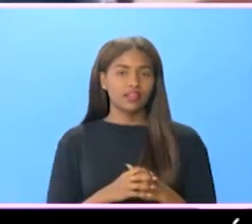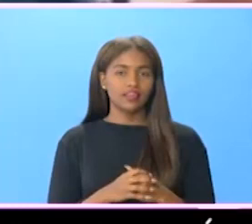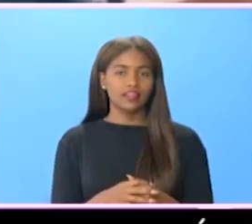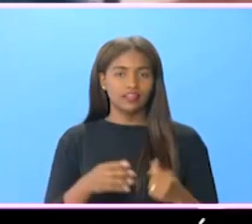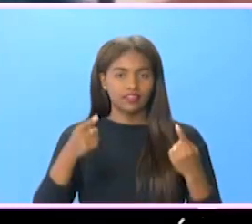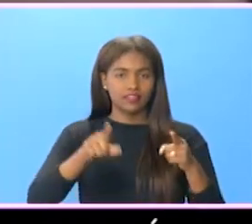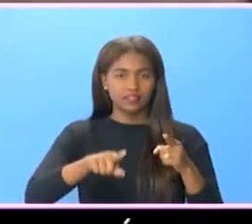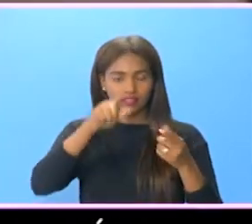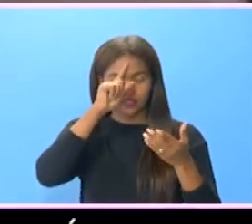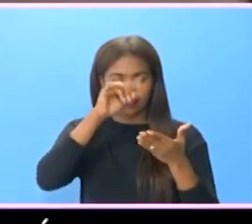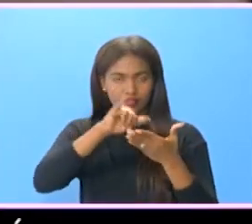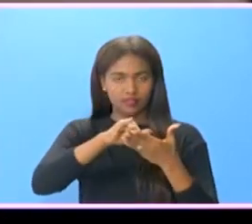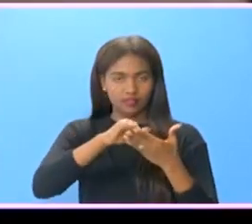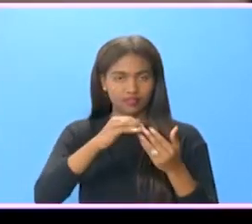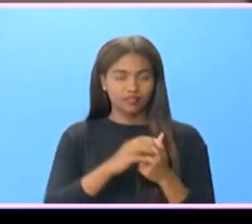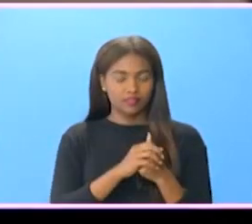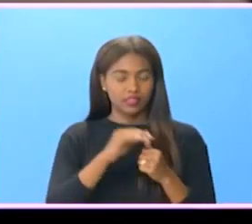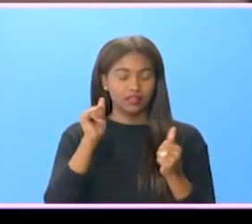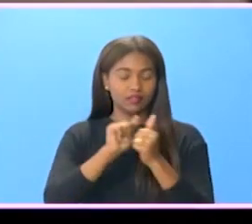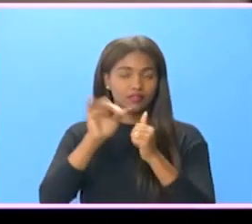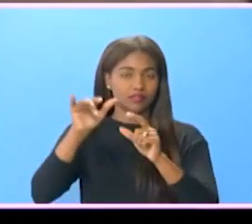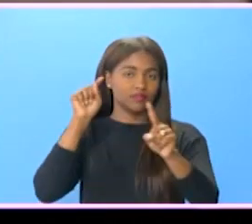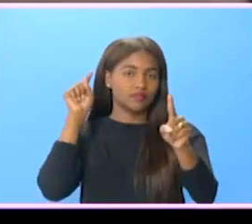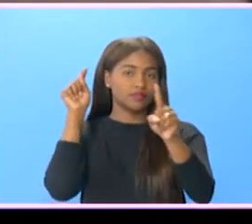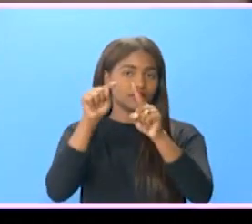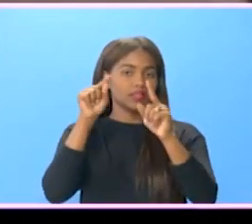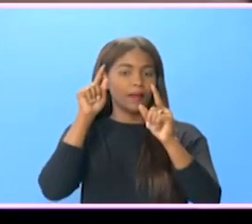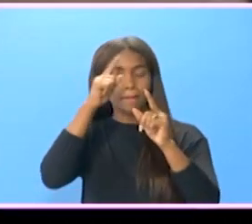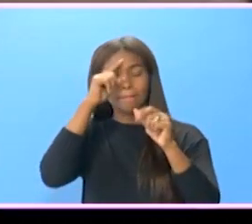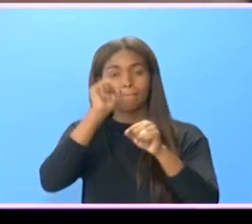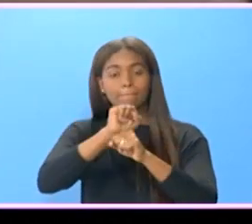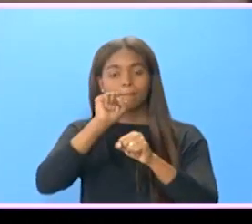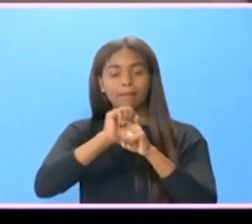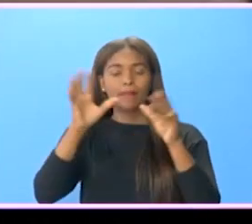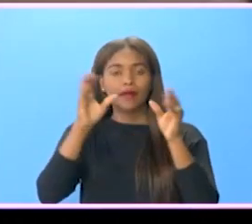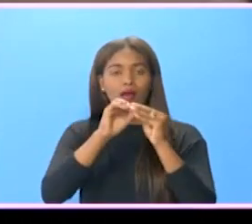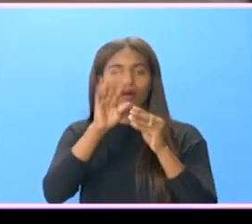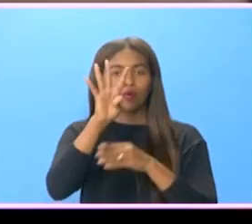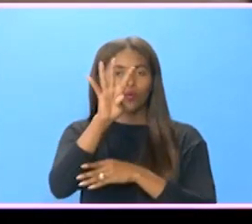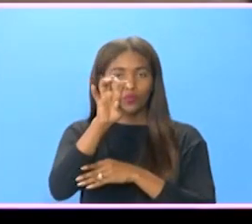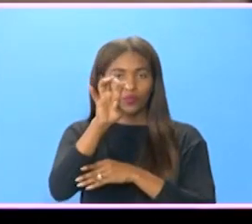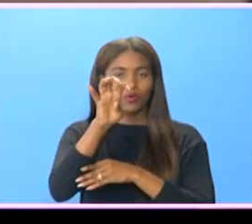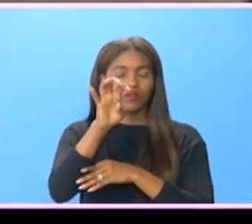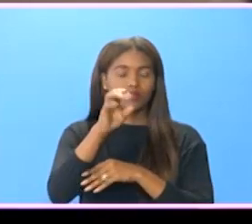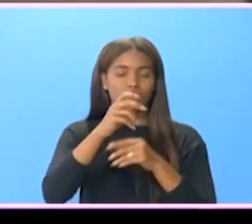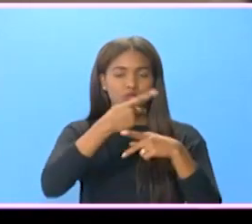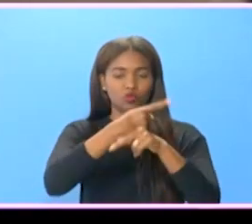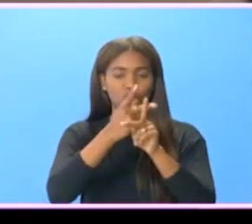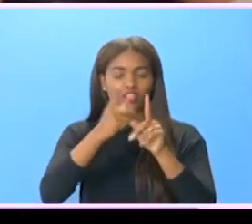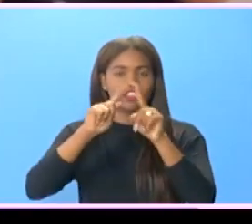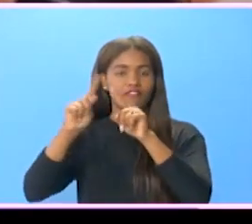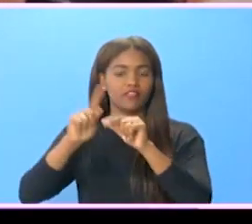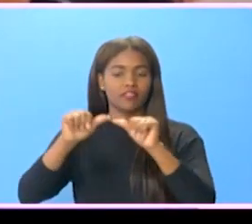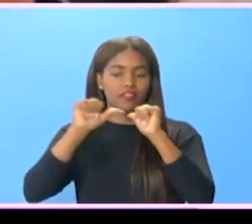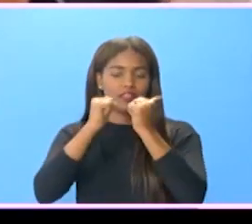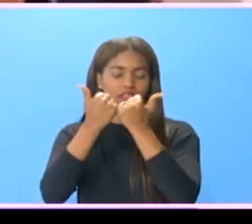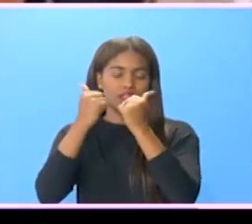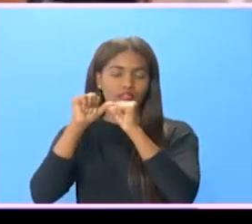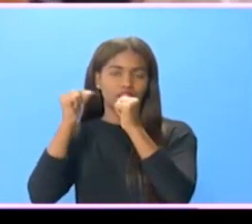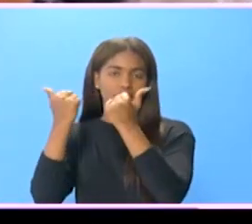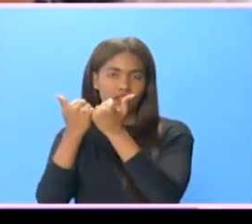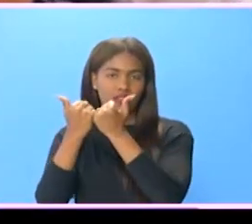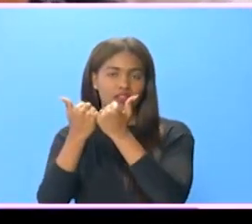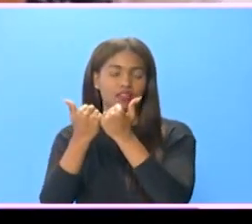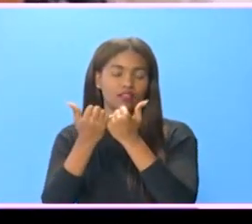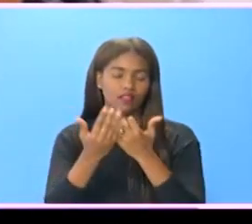provincia por provincia, con esa finalidad de trabajar con 40 productores de diferentes asociaciones, de tal forma que